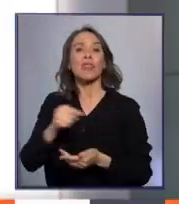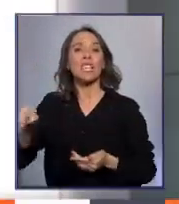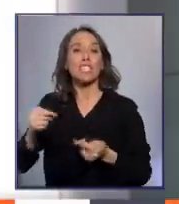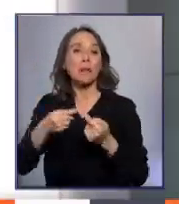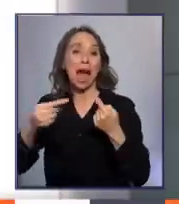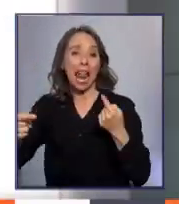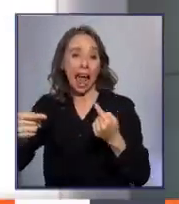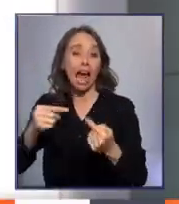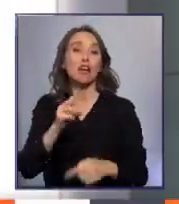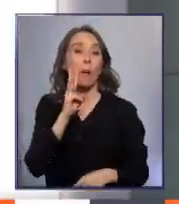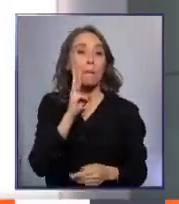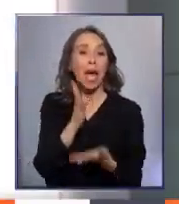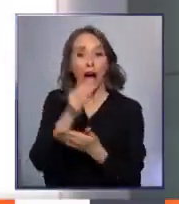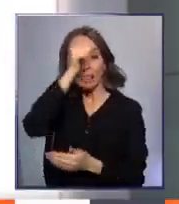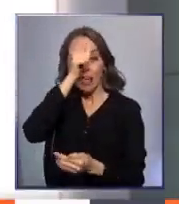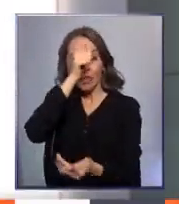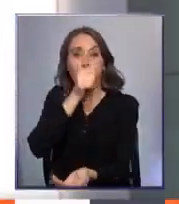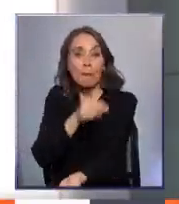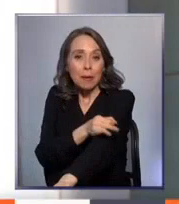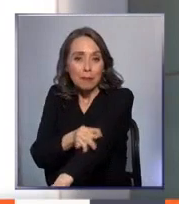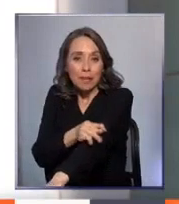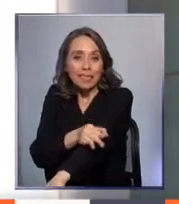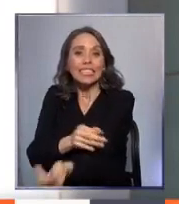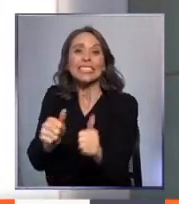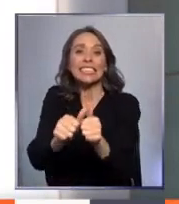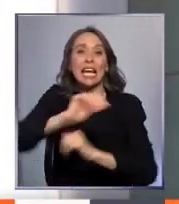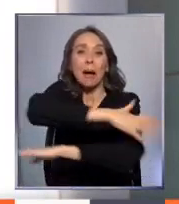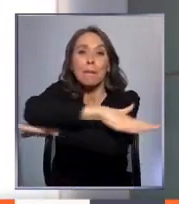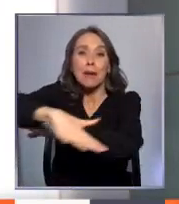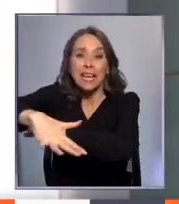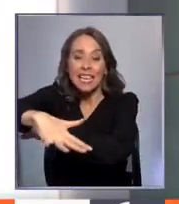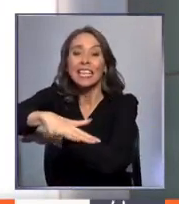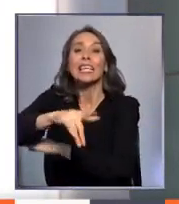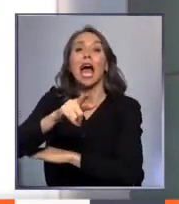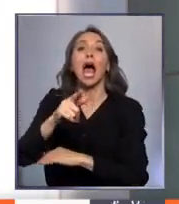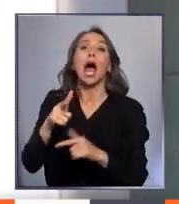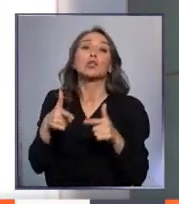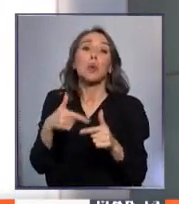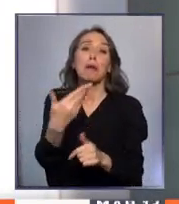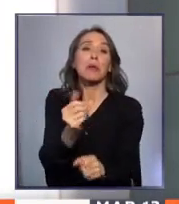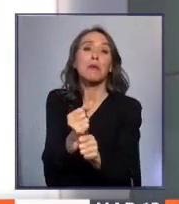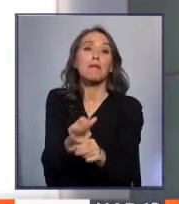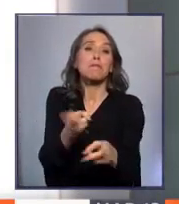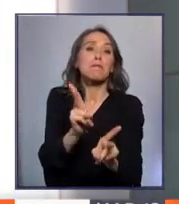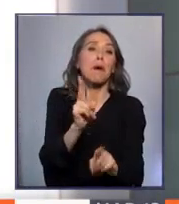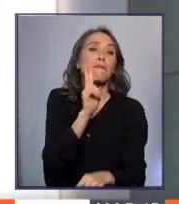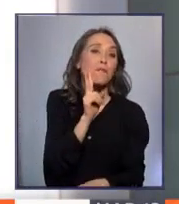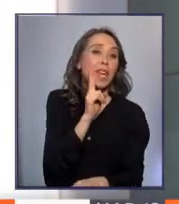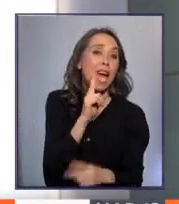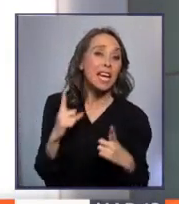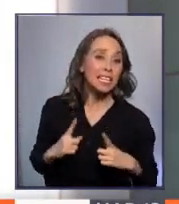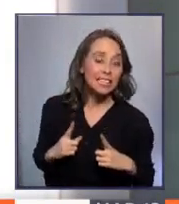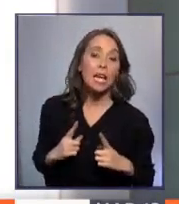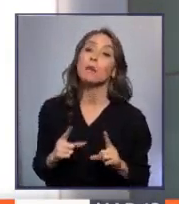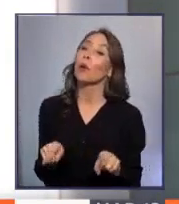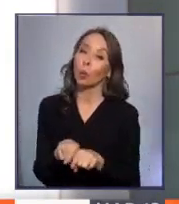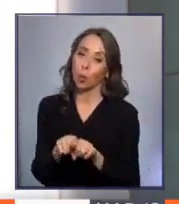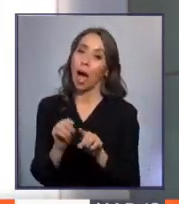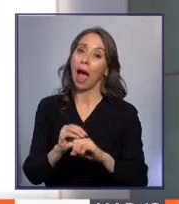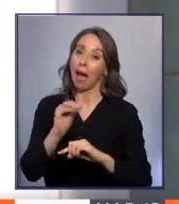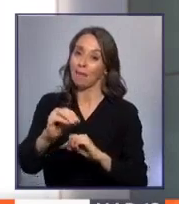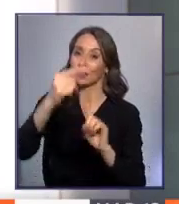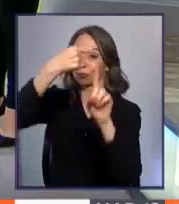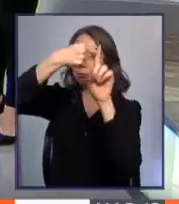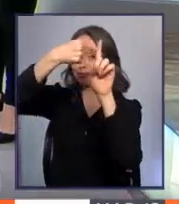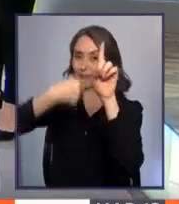desde el miércoles hasta el domingo, si es que tienen la suerte de tomarse el viernes. Pero sí, de todas maneras, bajan las temperaturas, aumenta la nubosidad en la